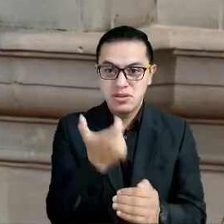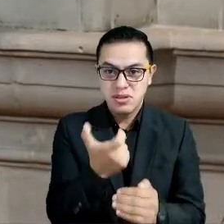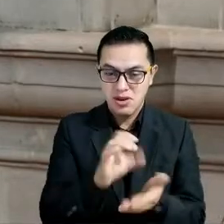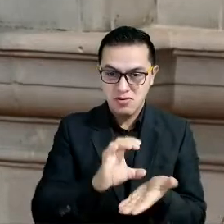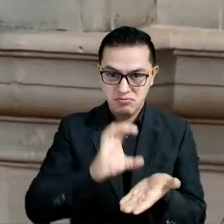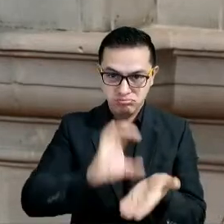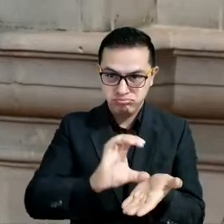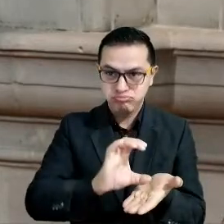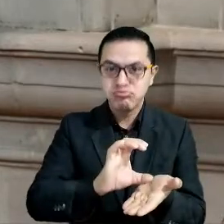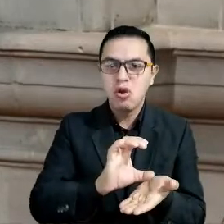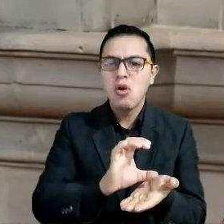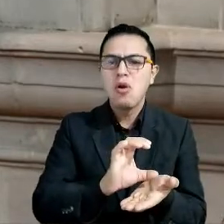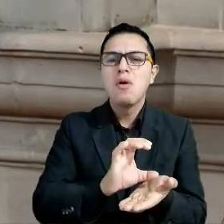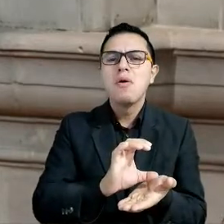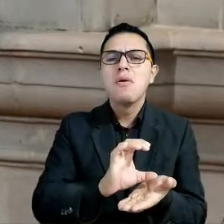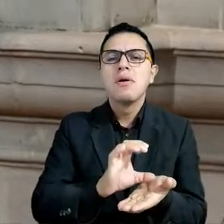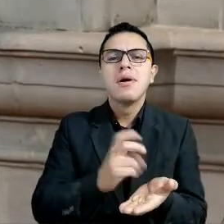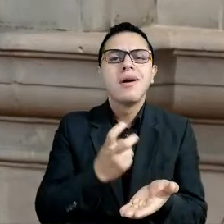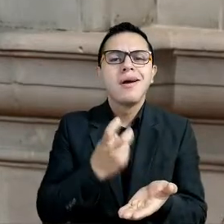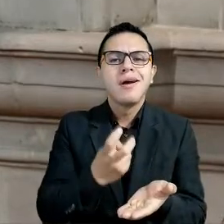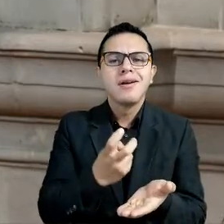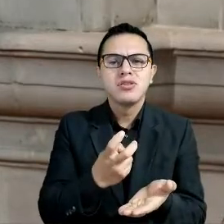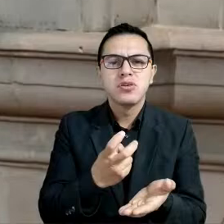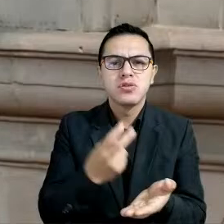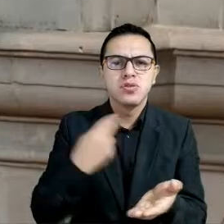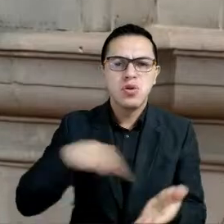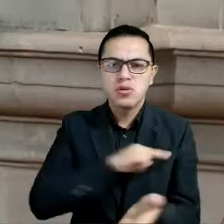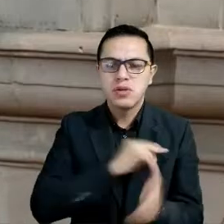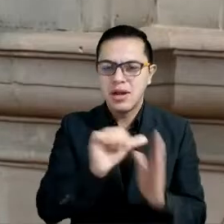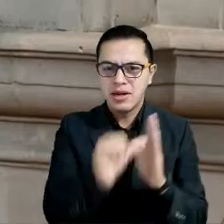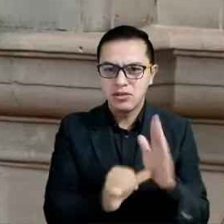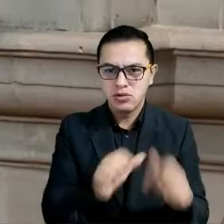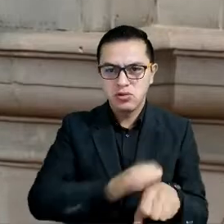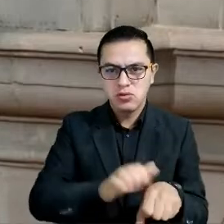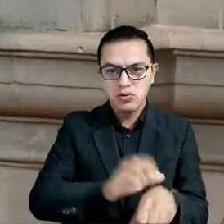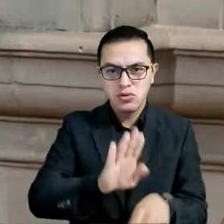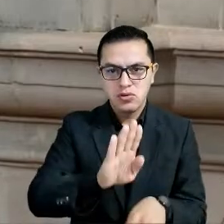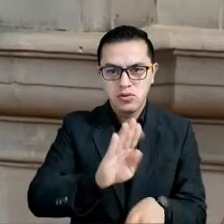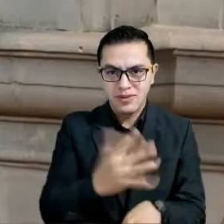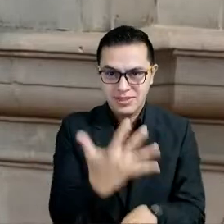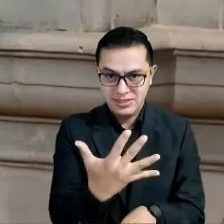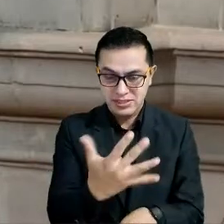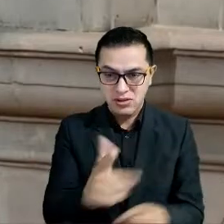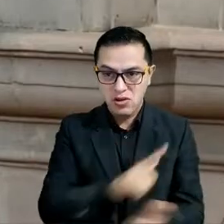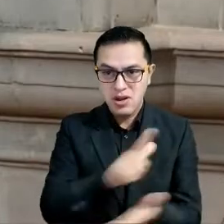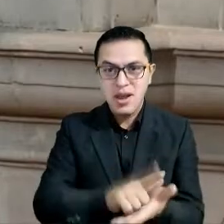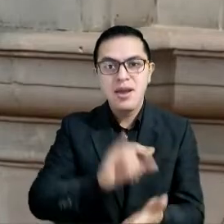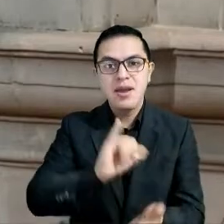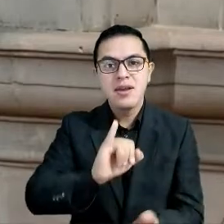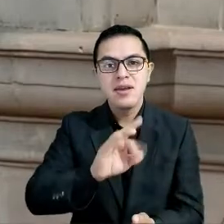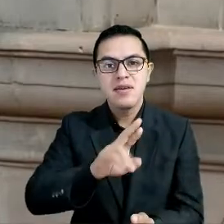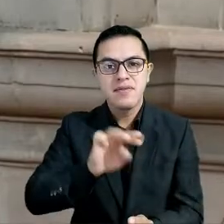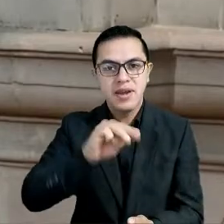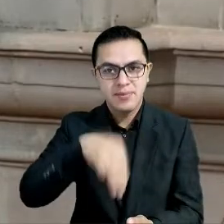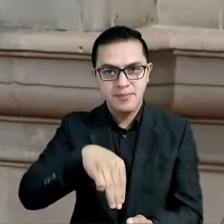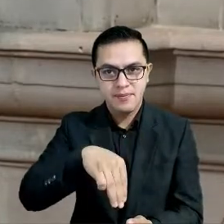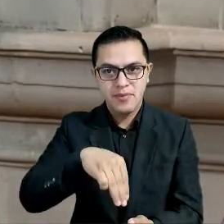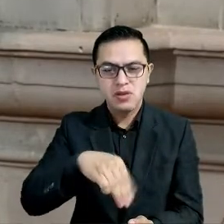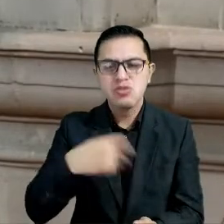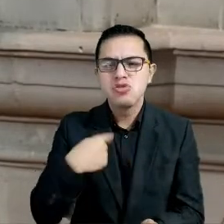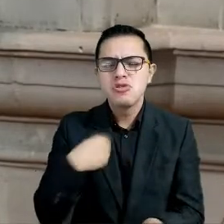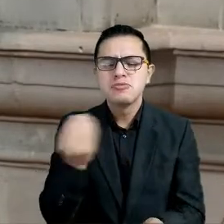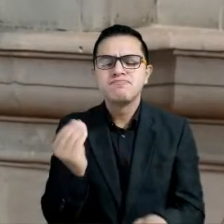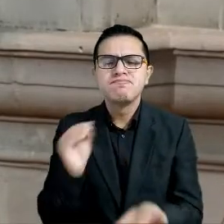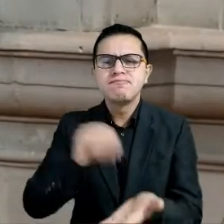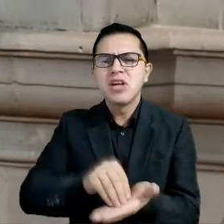el artículo 95 de la ley del IFREM, estamos incluyendo algo que es para mí muy importante, y lo estoy diciendo así para